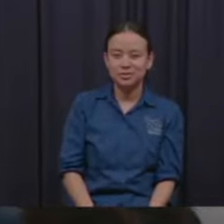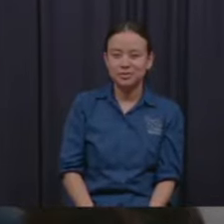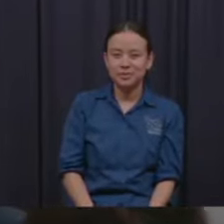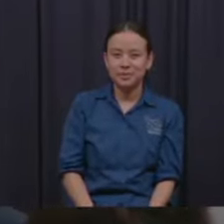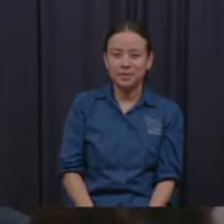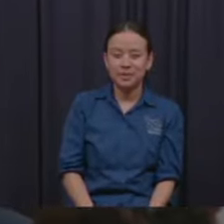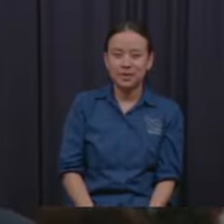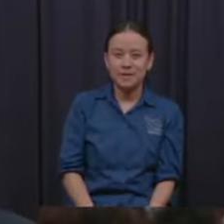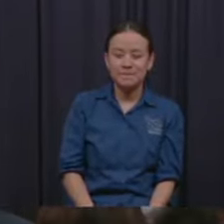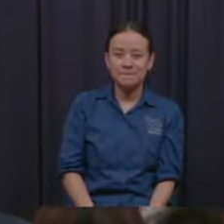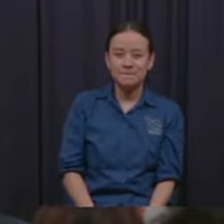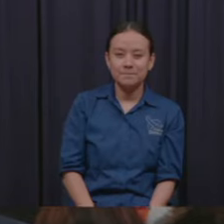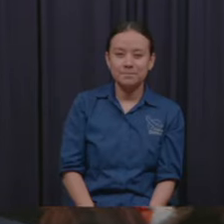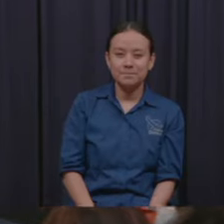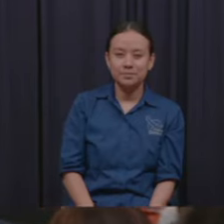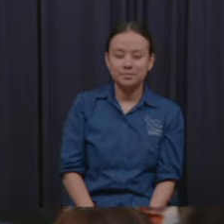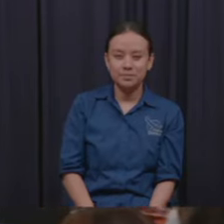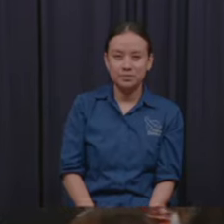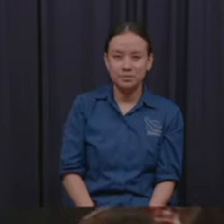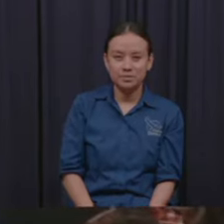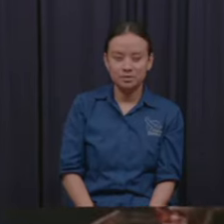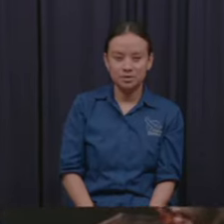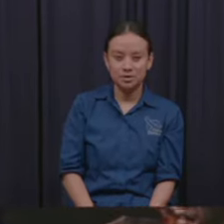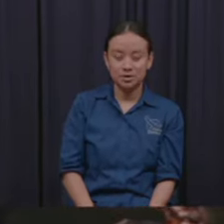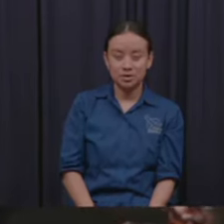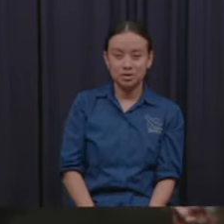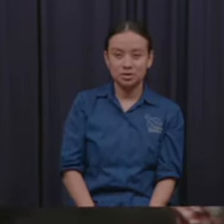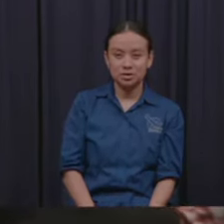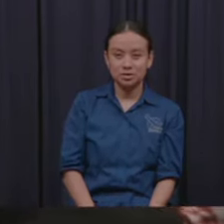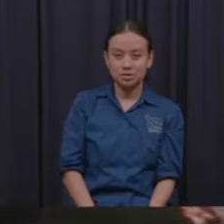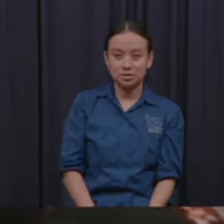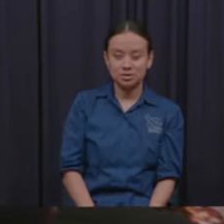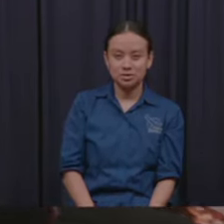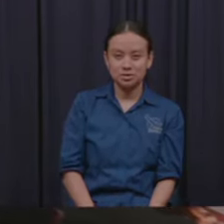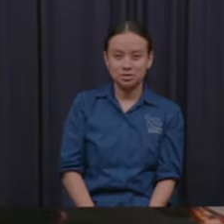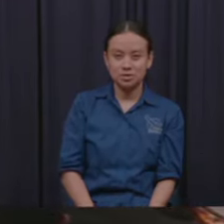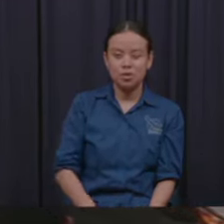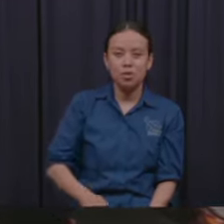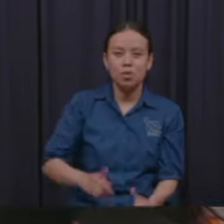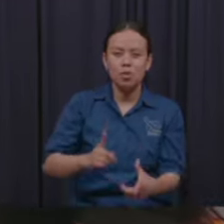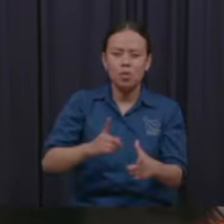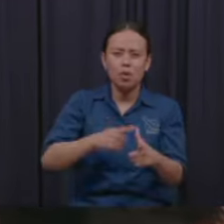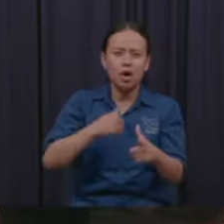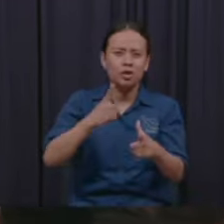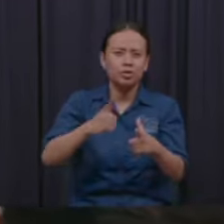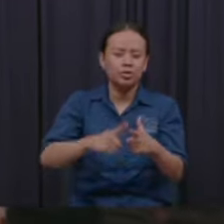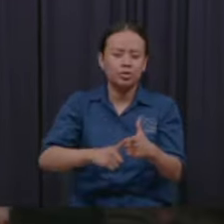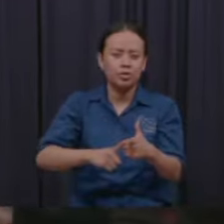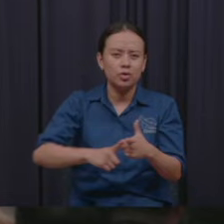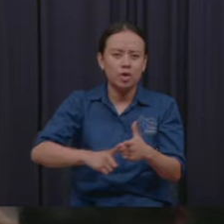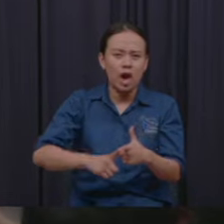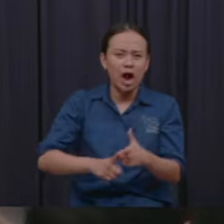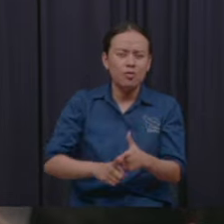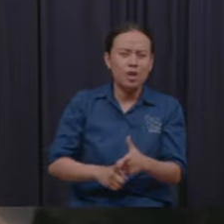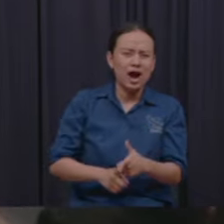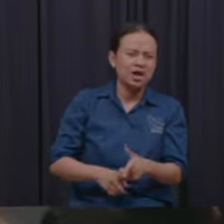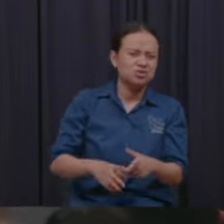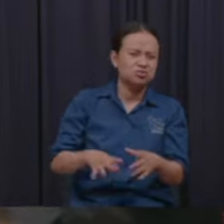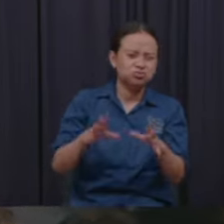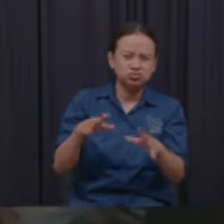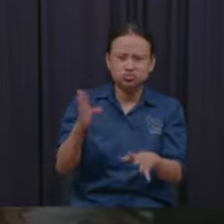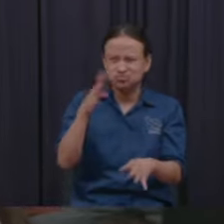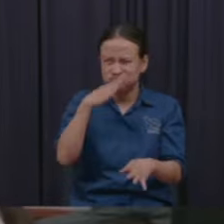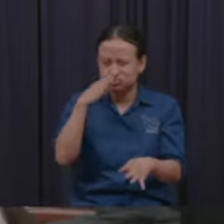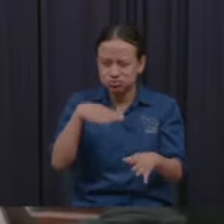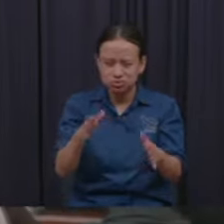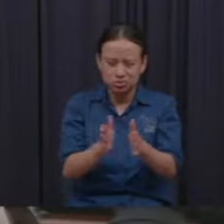nunca es el afán de ser ofensivo. Pero voy a esto. Cuando hay un cadáver o hay